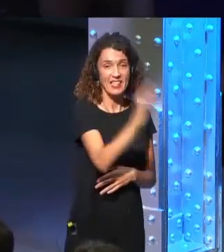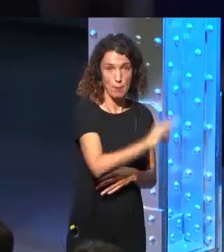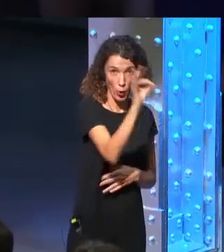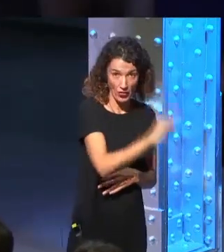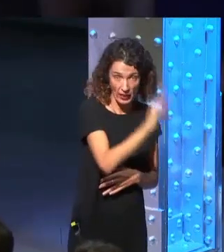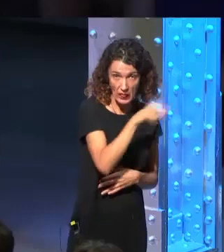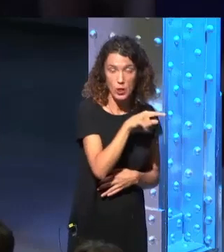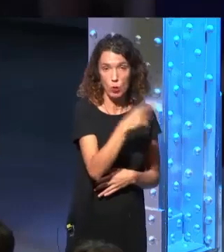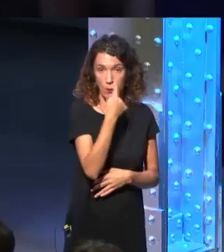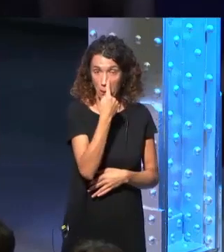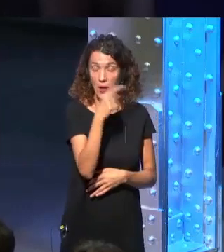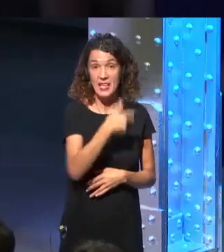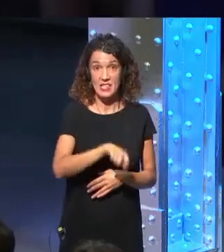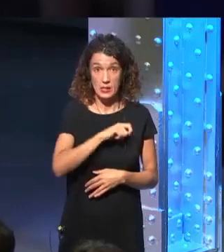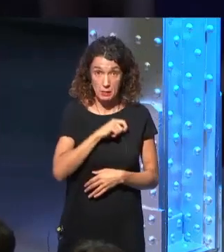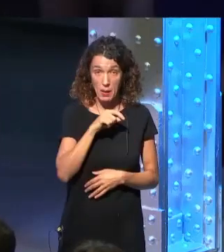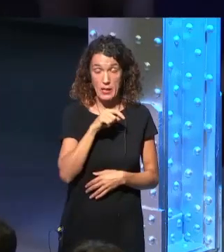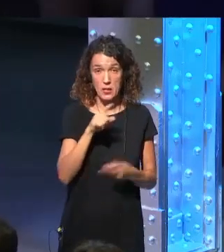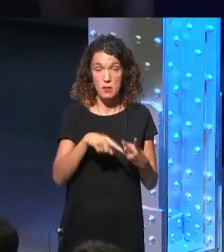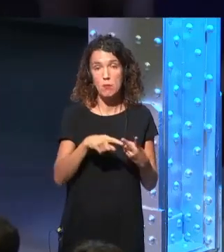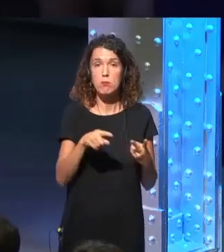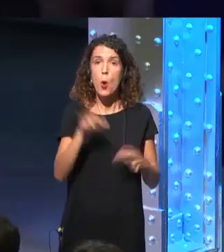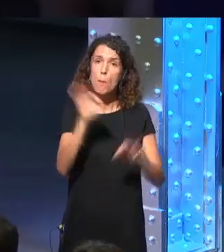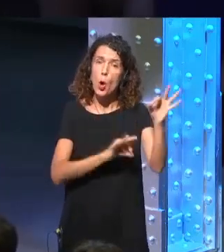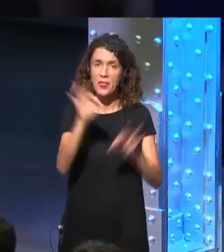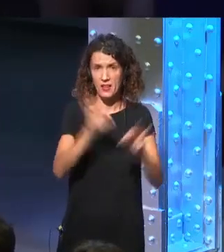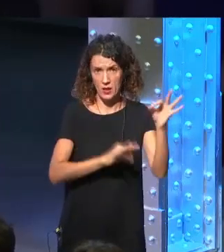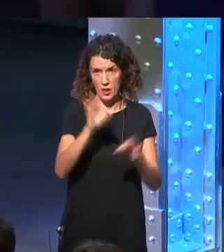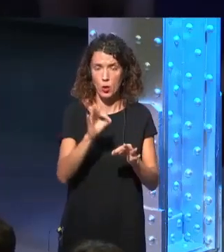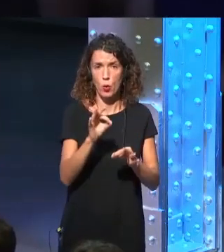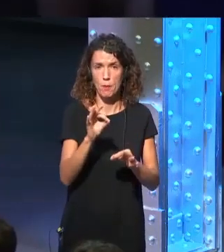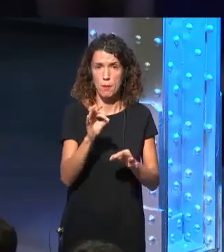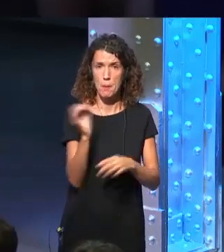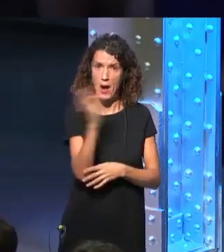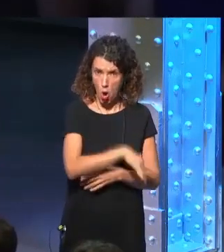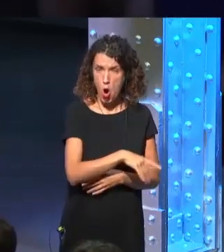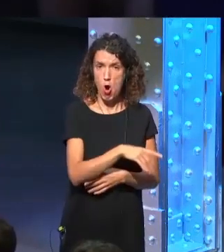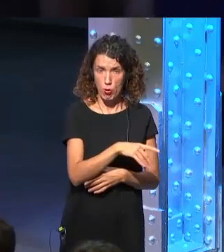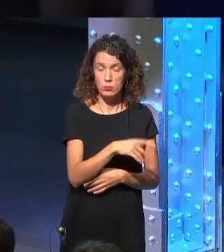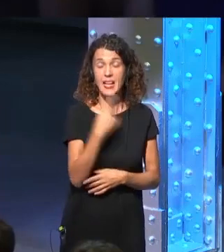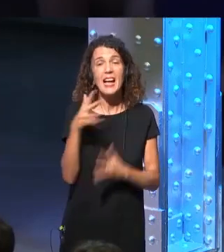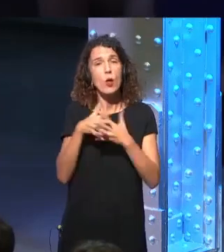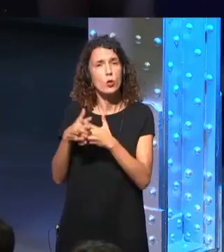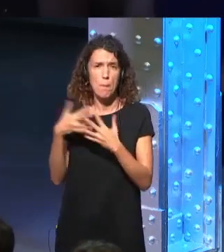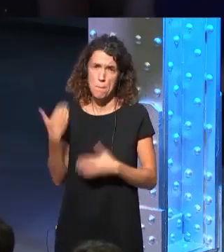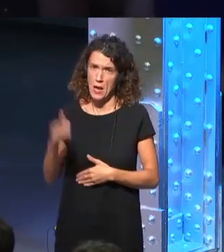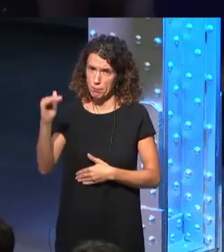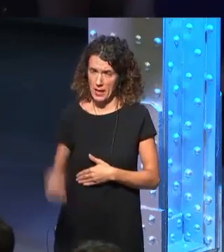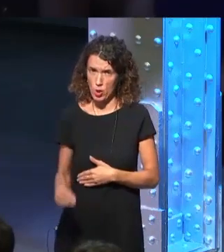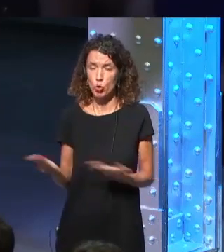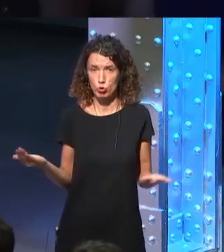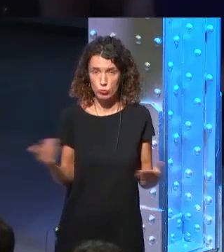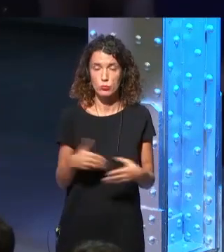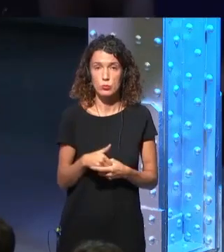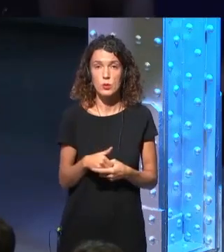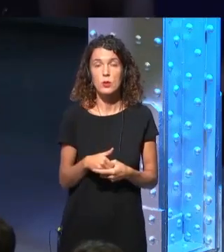del 30%, en este sentido en España tenéis unos porcentajes mucho mejores, pero también en Estados Unidos son malos. Así